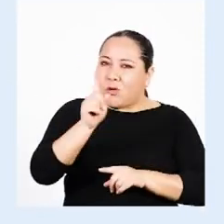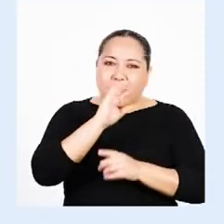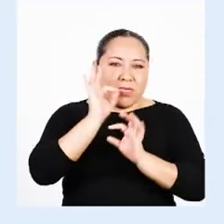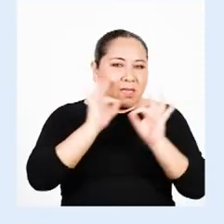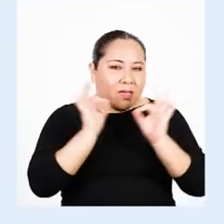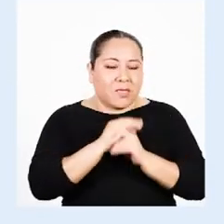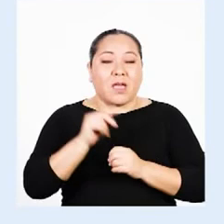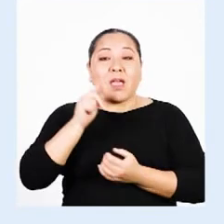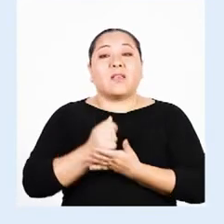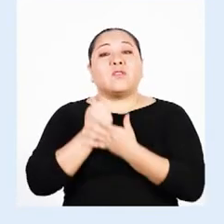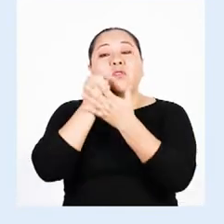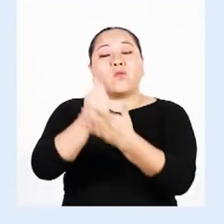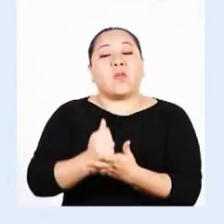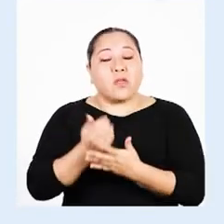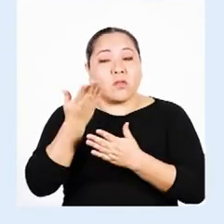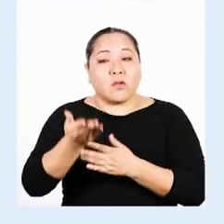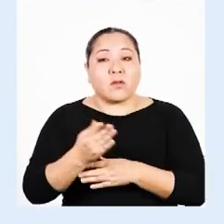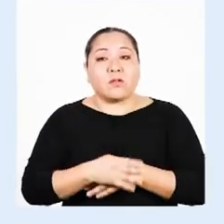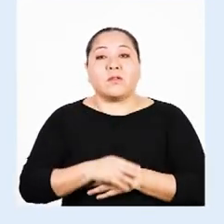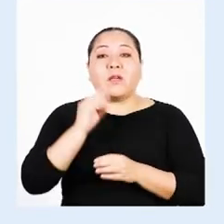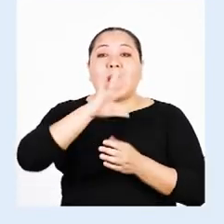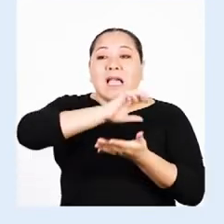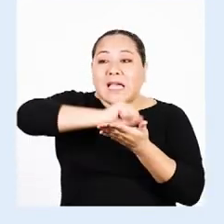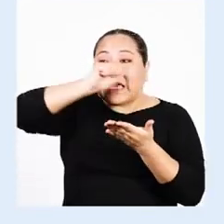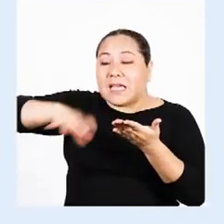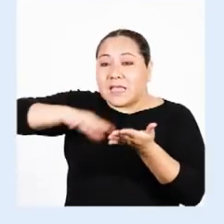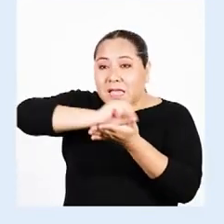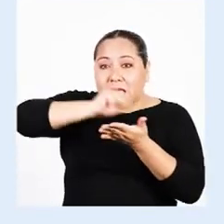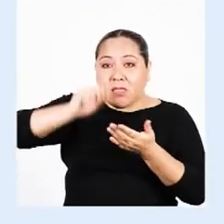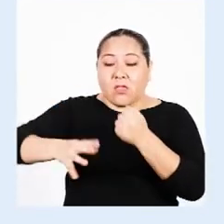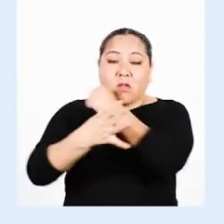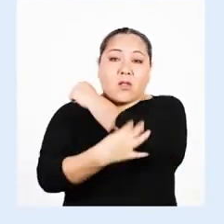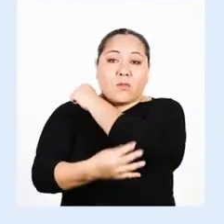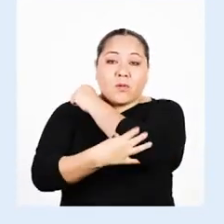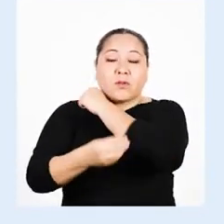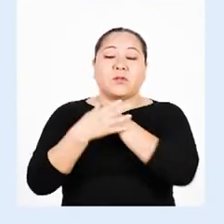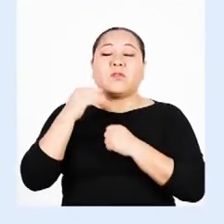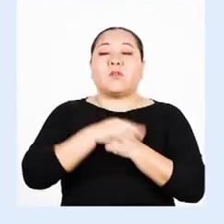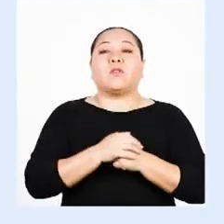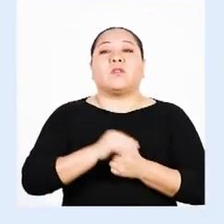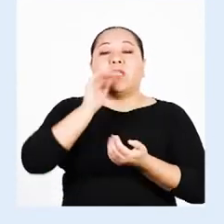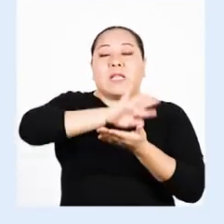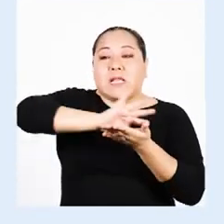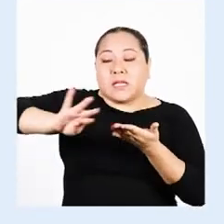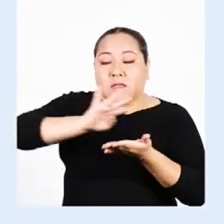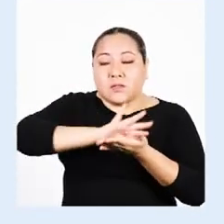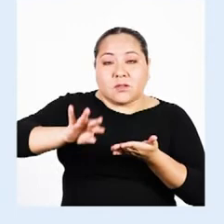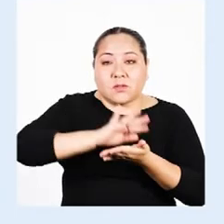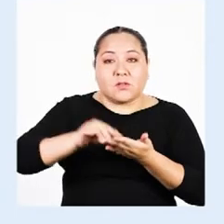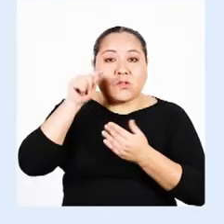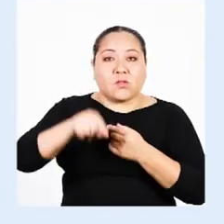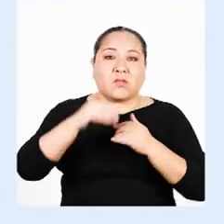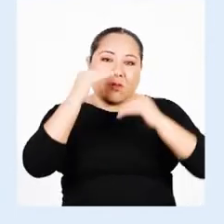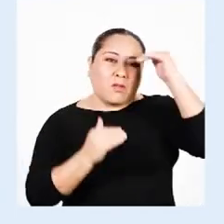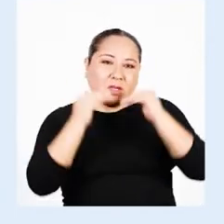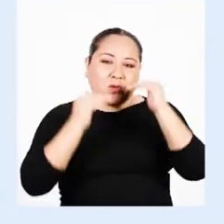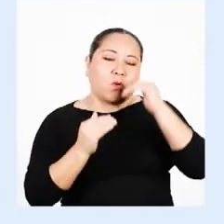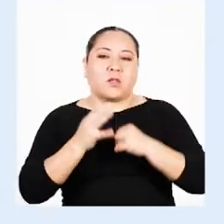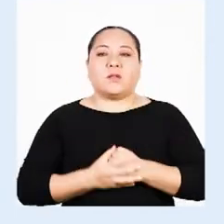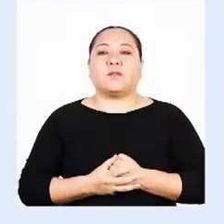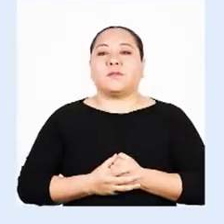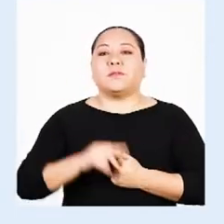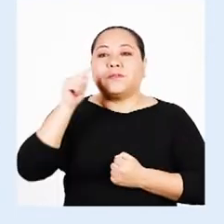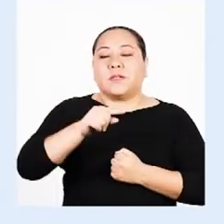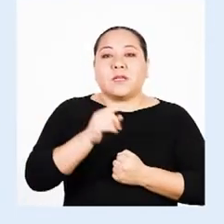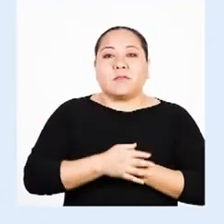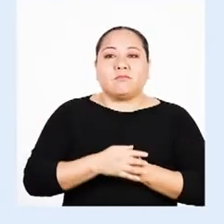de discriminación, contribuyendo así a la eliminación de la pobreza, la exclusión y las